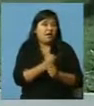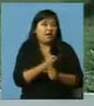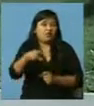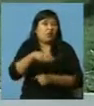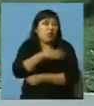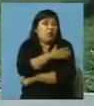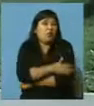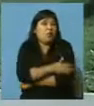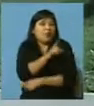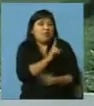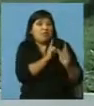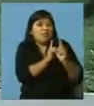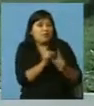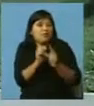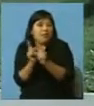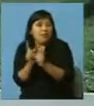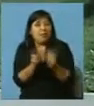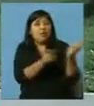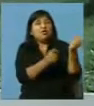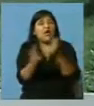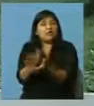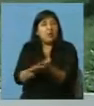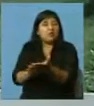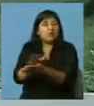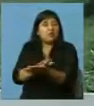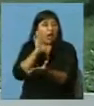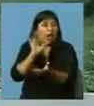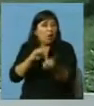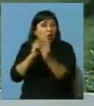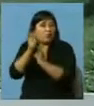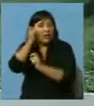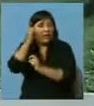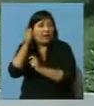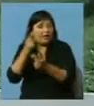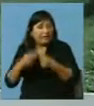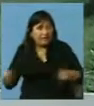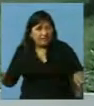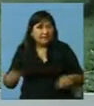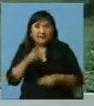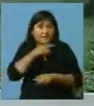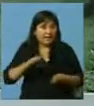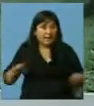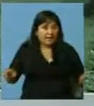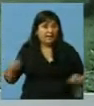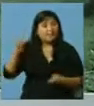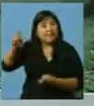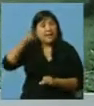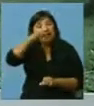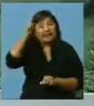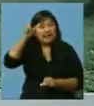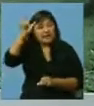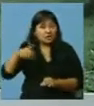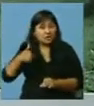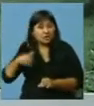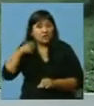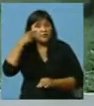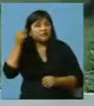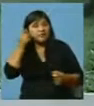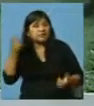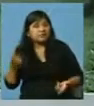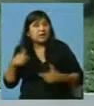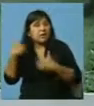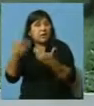por buscar alguna alternativa, y más cuando ya la Nación está diciendo que va a quitar el IFE el año que viene. Bueno, ¿qué propone el Ministerio